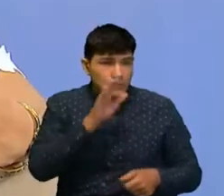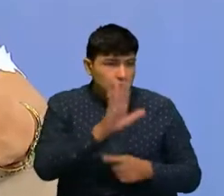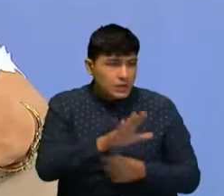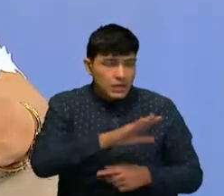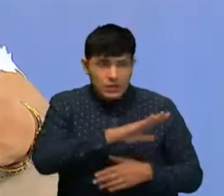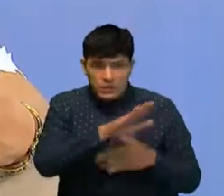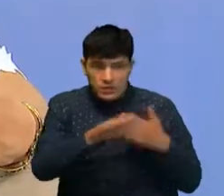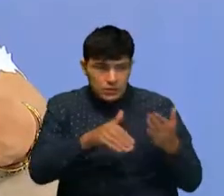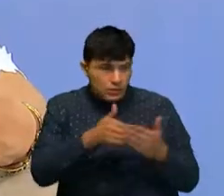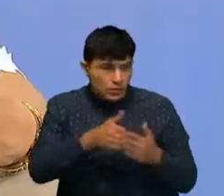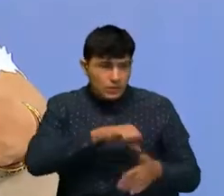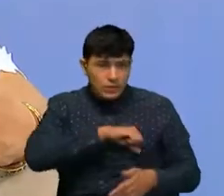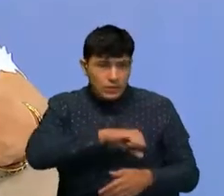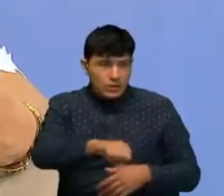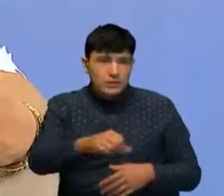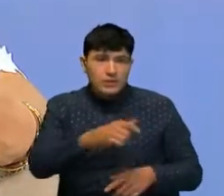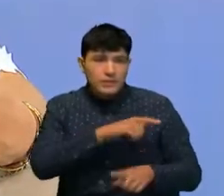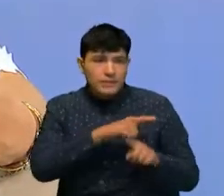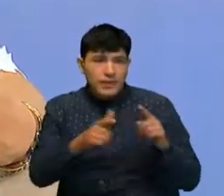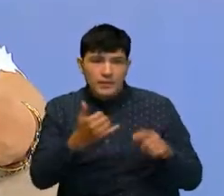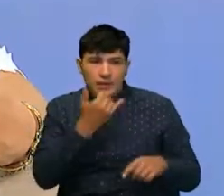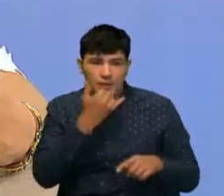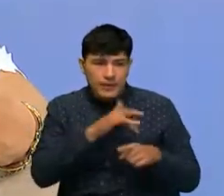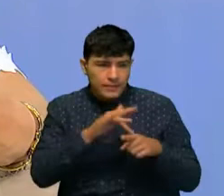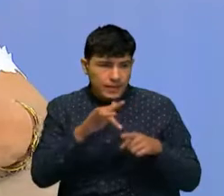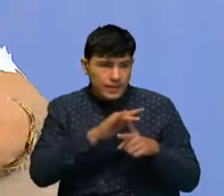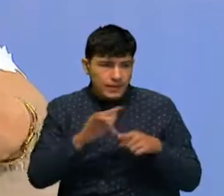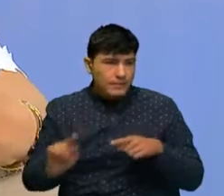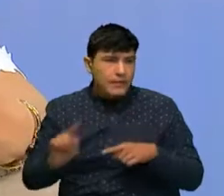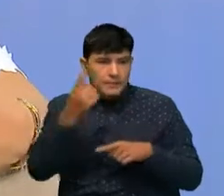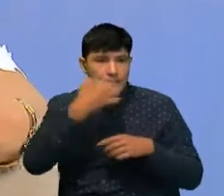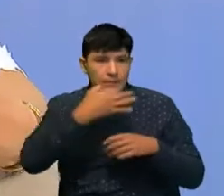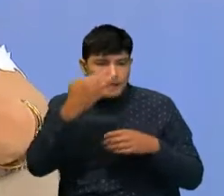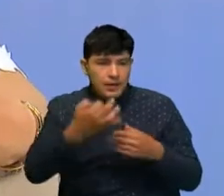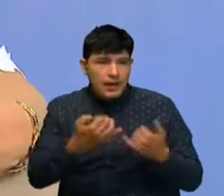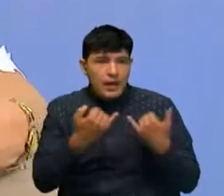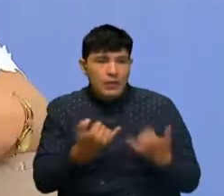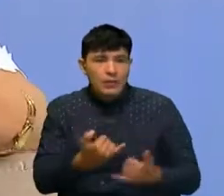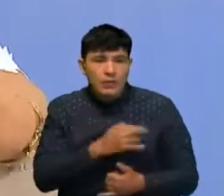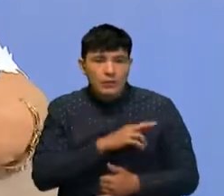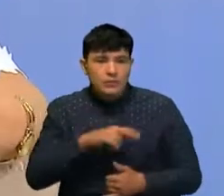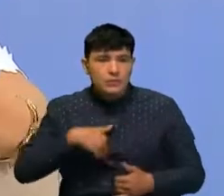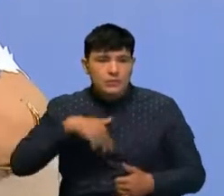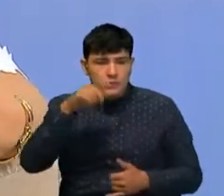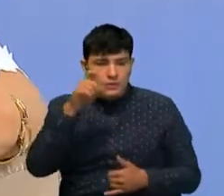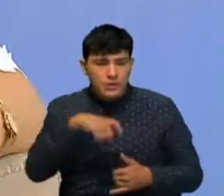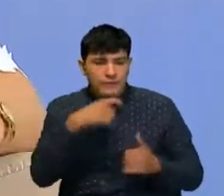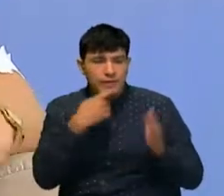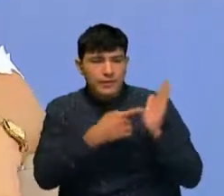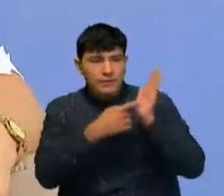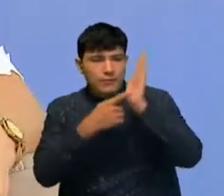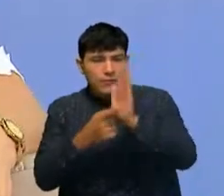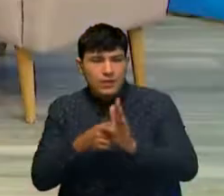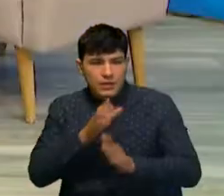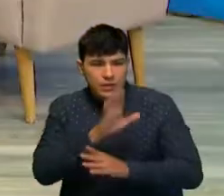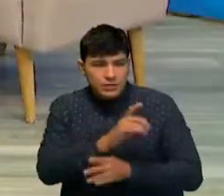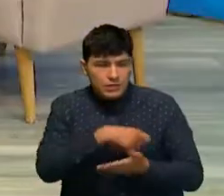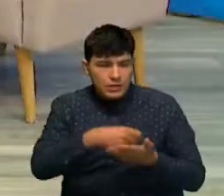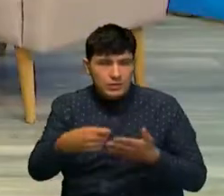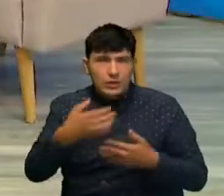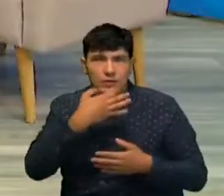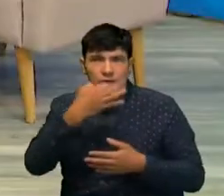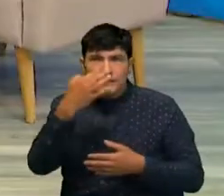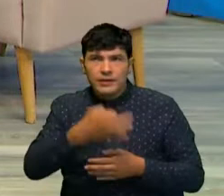todos los derechos. Lo que pasa es que en aplicación al principio de la primacía de la realidad, tenemos que demostrar ese contrato realidad. Abogada,